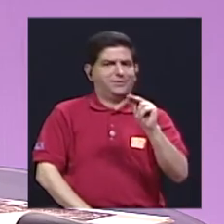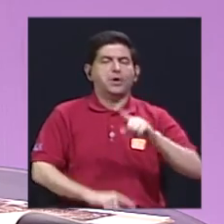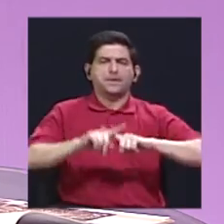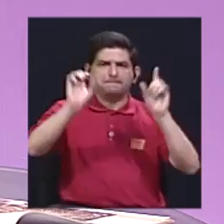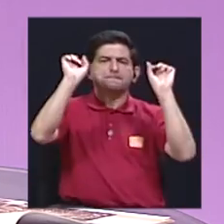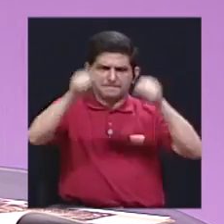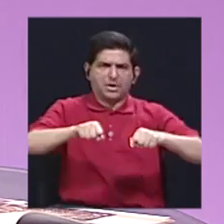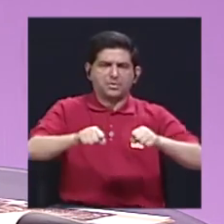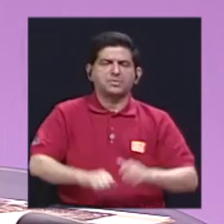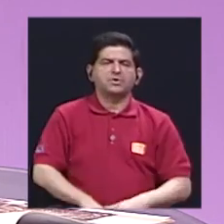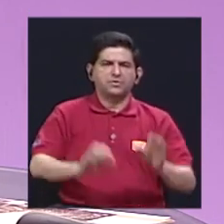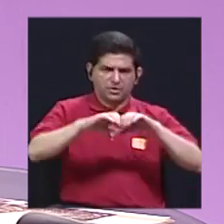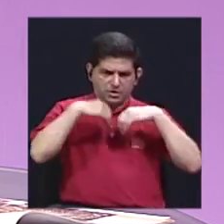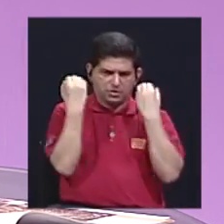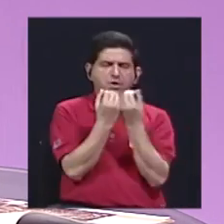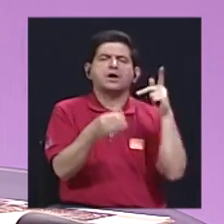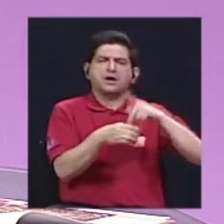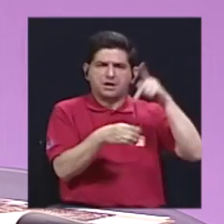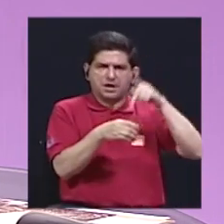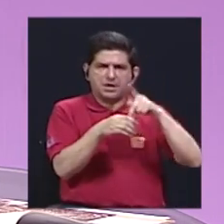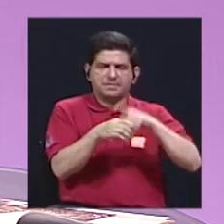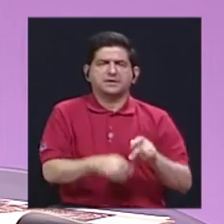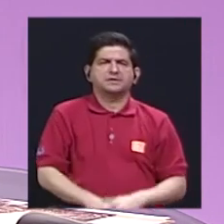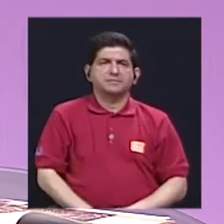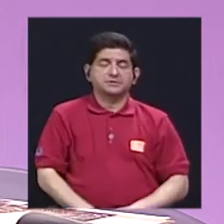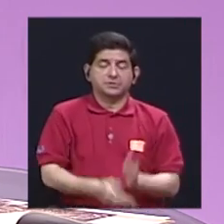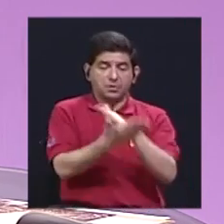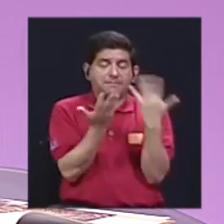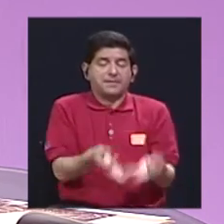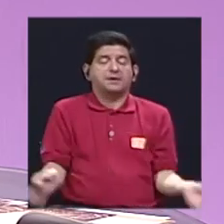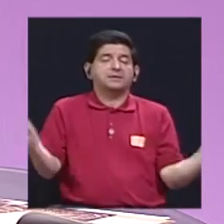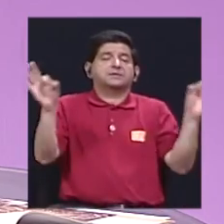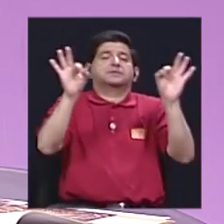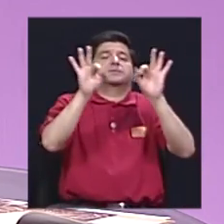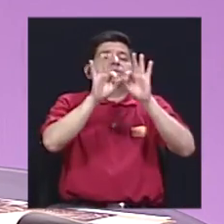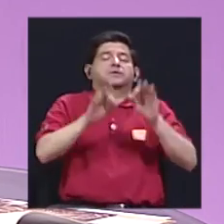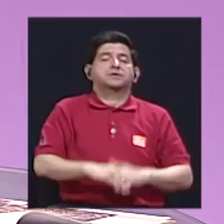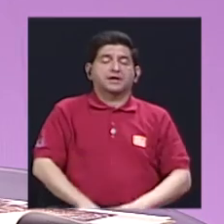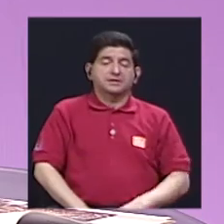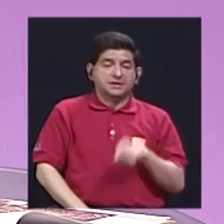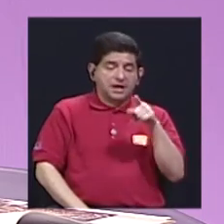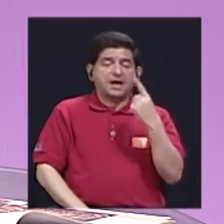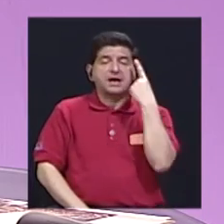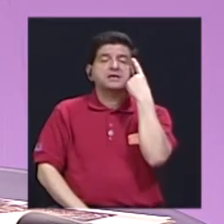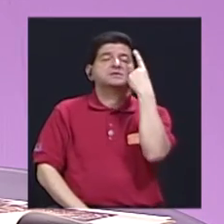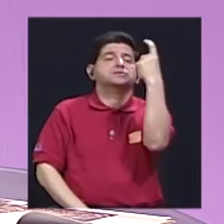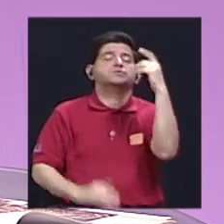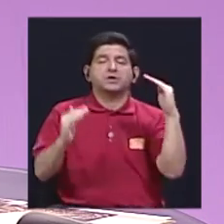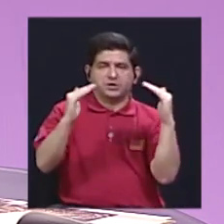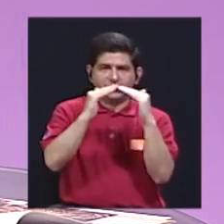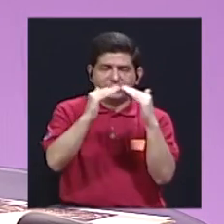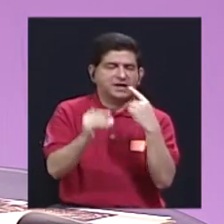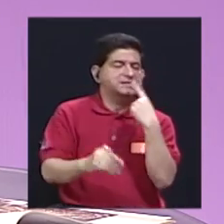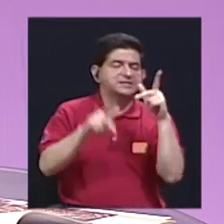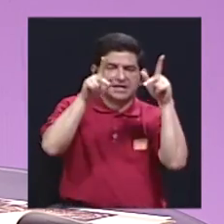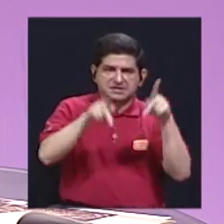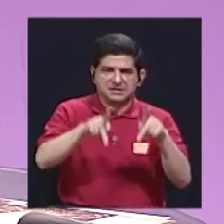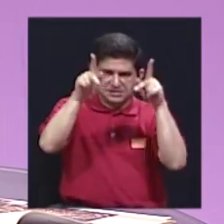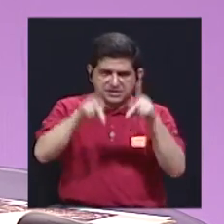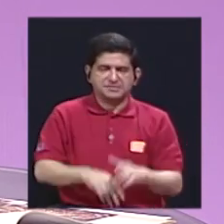es posible y la organización y la participación son un elemento clave para poder hacer que ese sueño de la casa como dice la gente